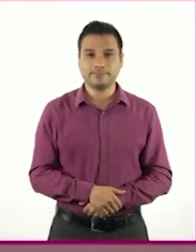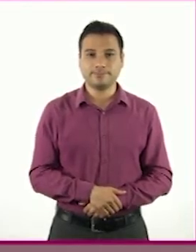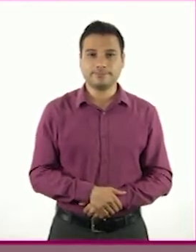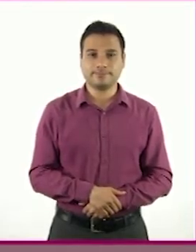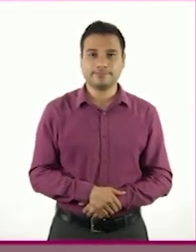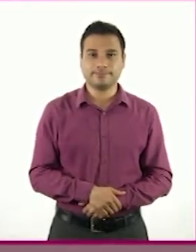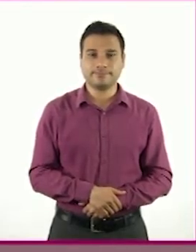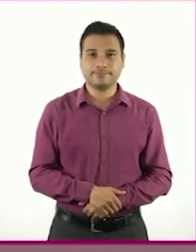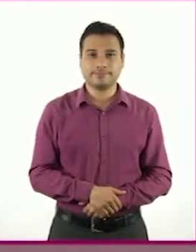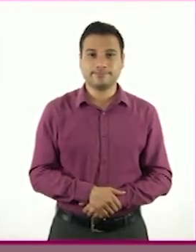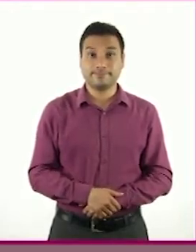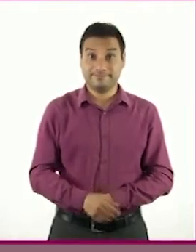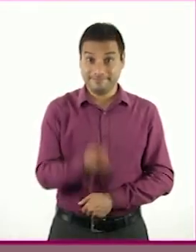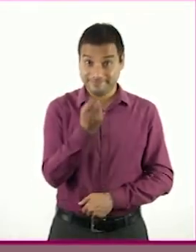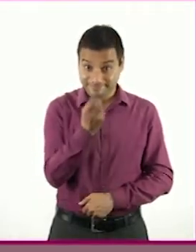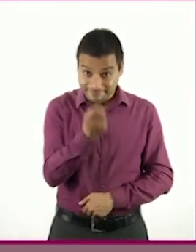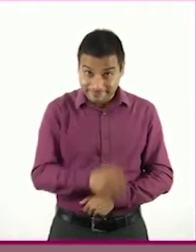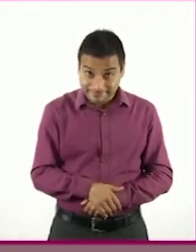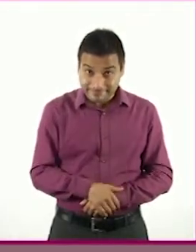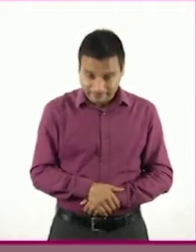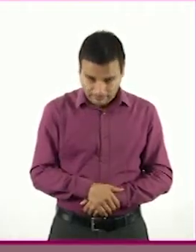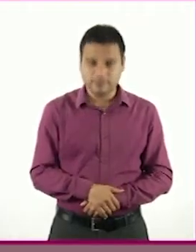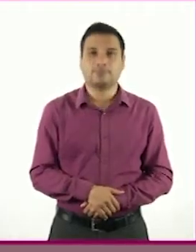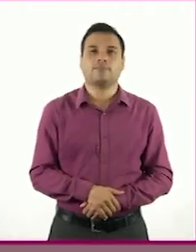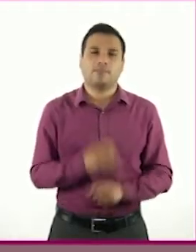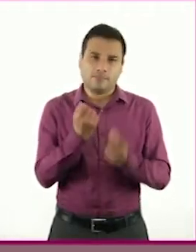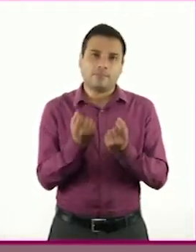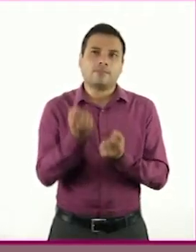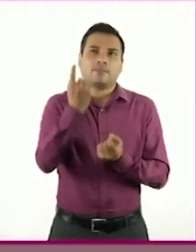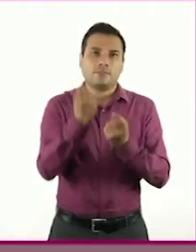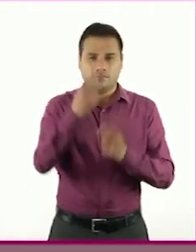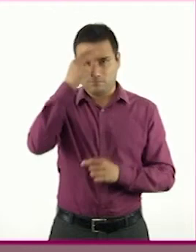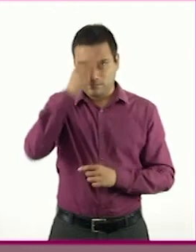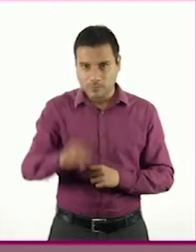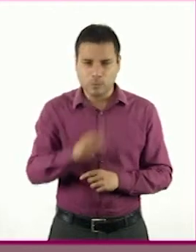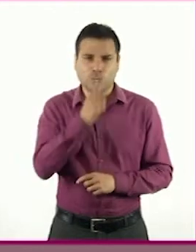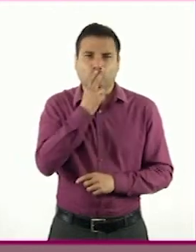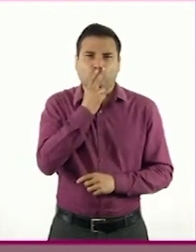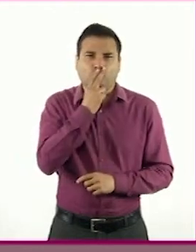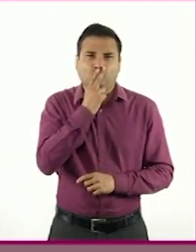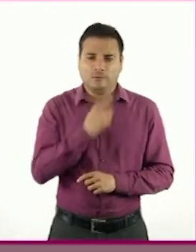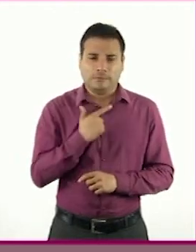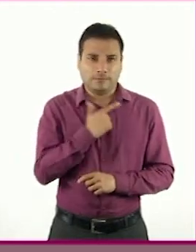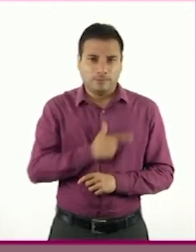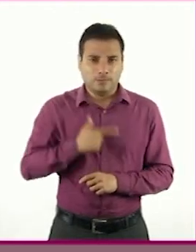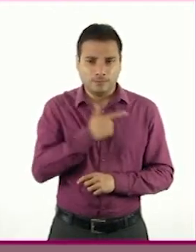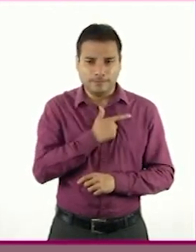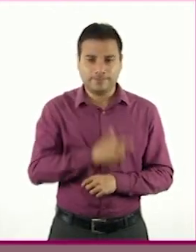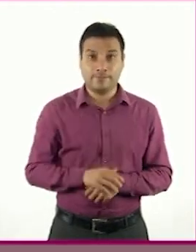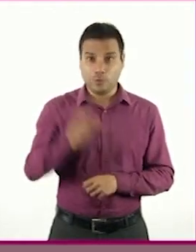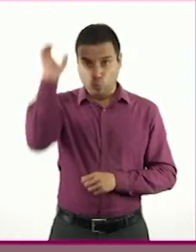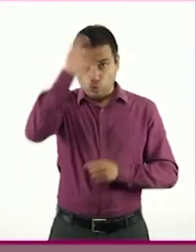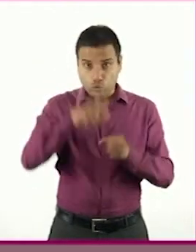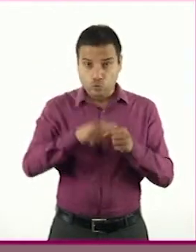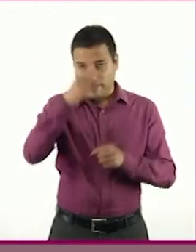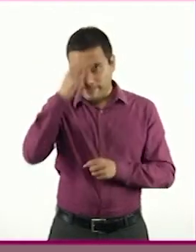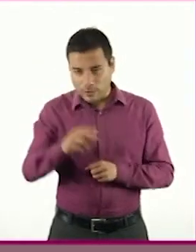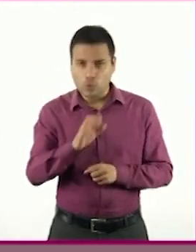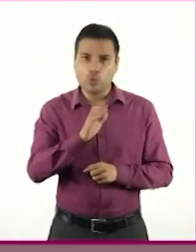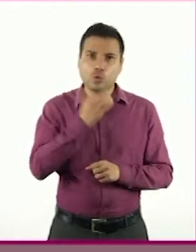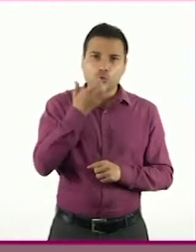la revalorización de la cultura materna, que no han abandonado del todo, pues se esfuerzan en mantener